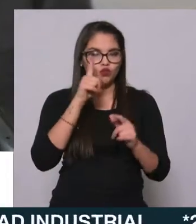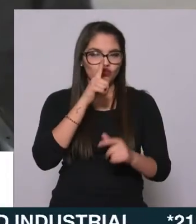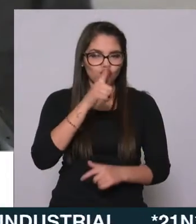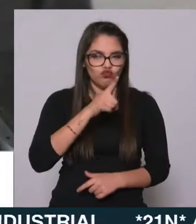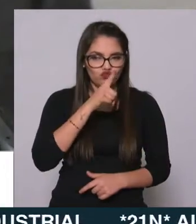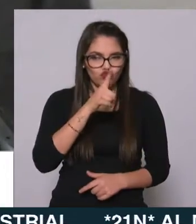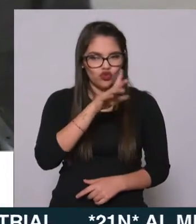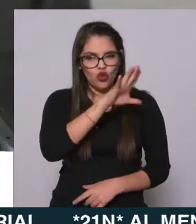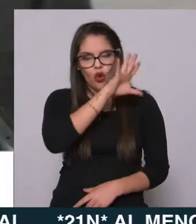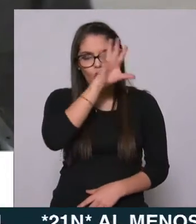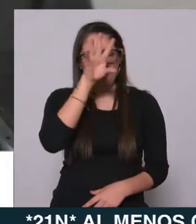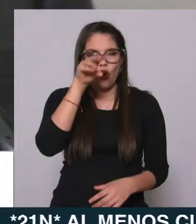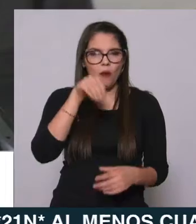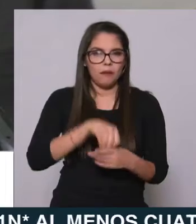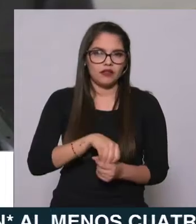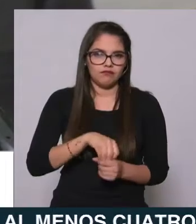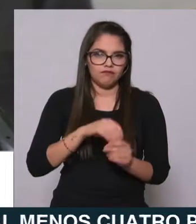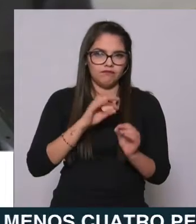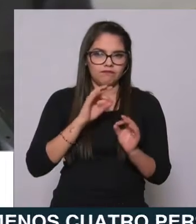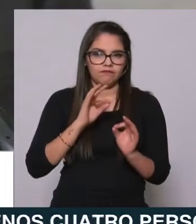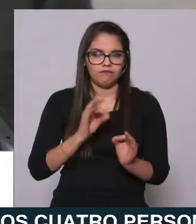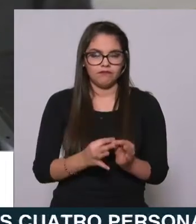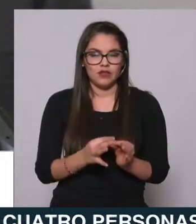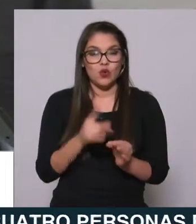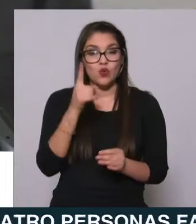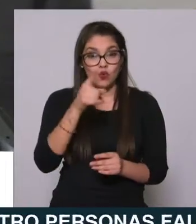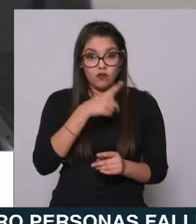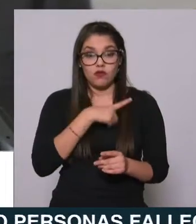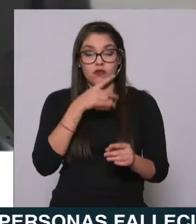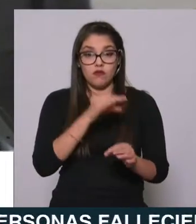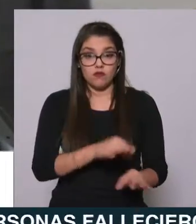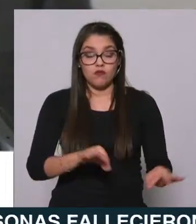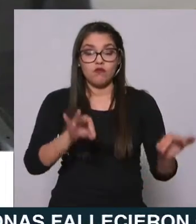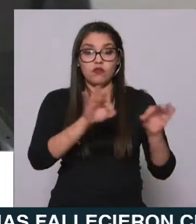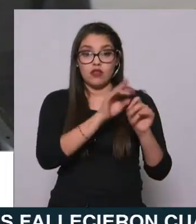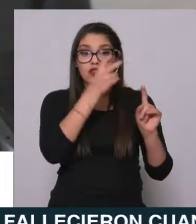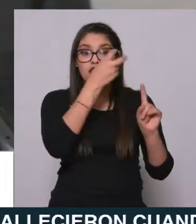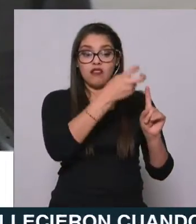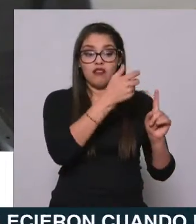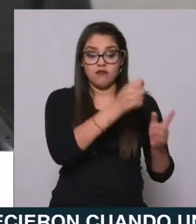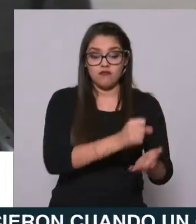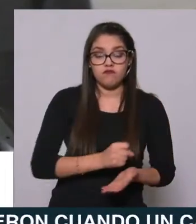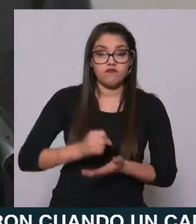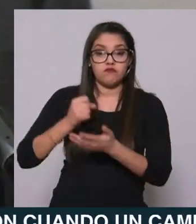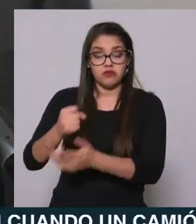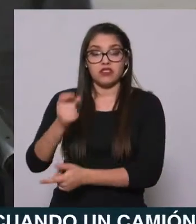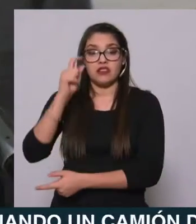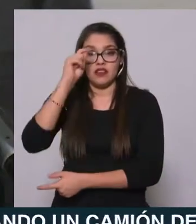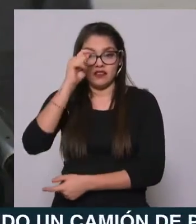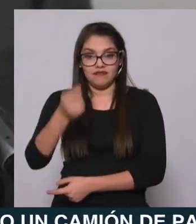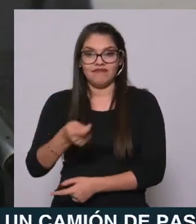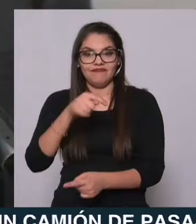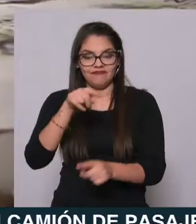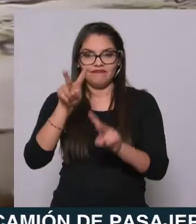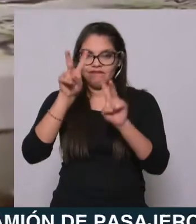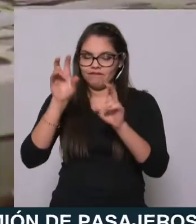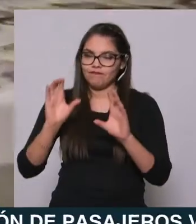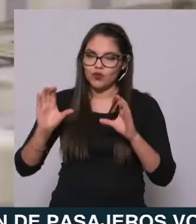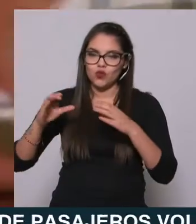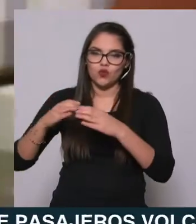tenemos absolutamente todo, ¿no? Una parte importante de la inversión justamente está en este